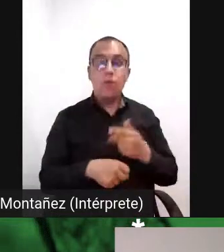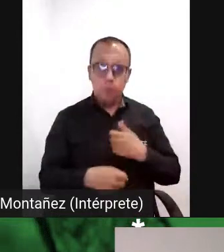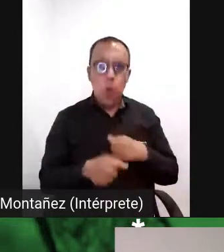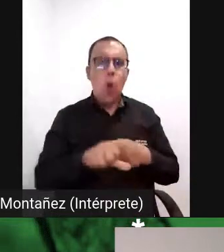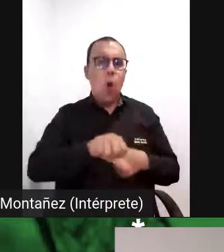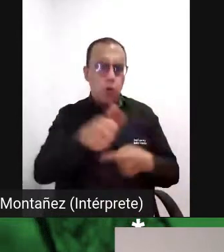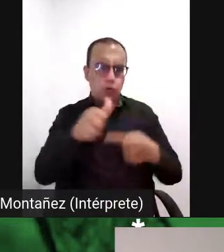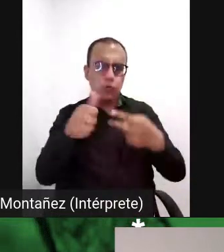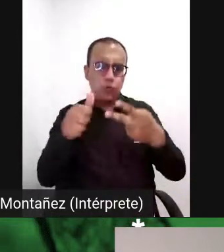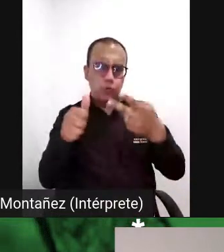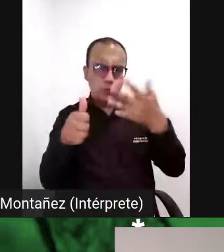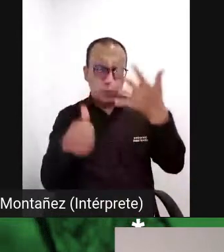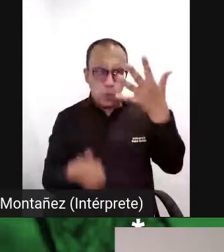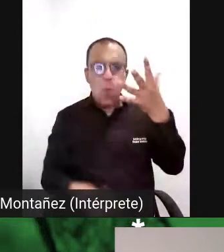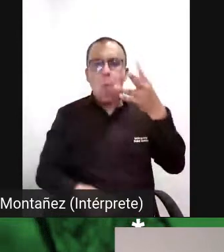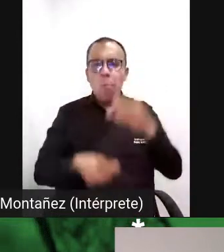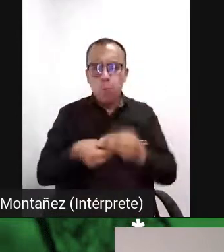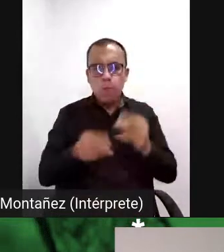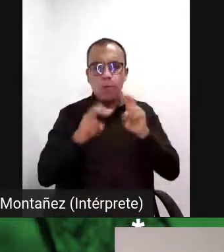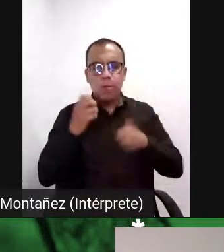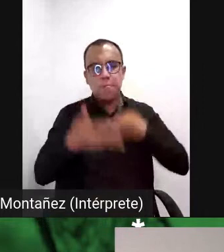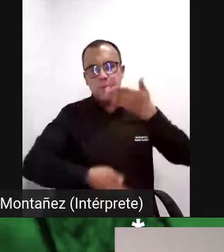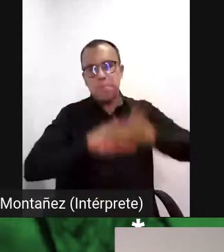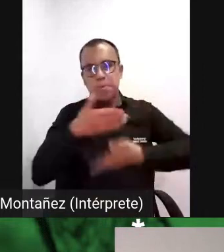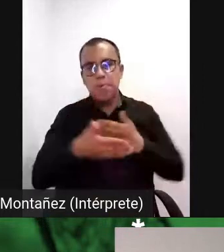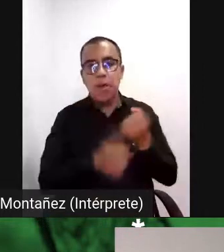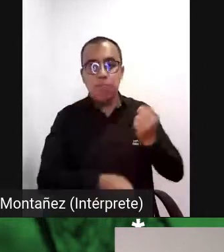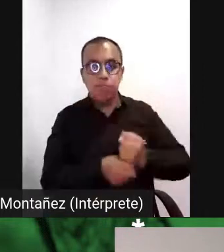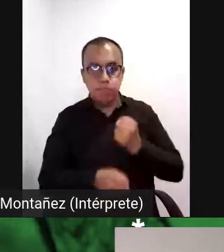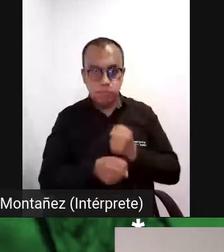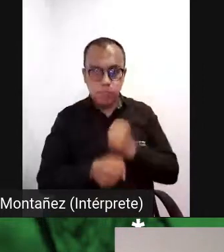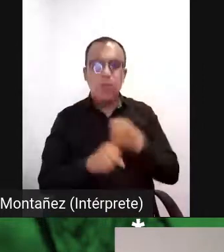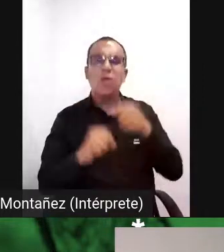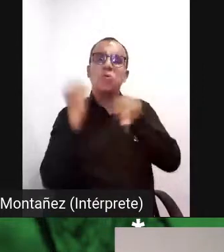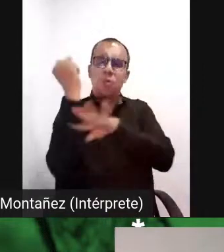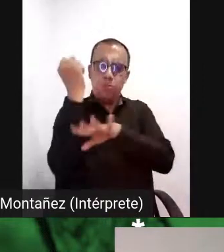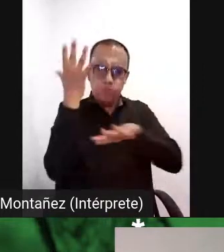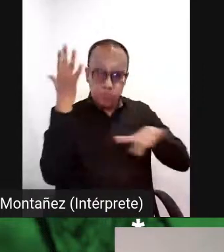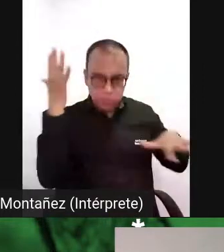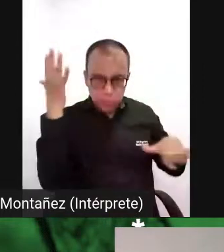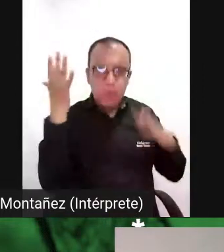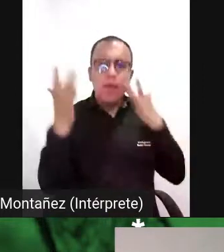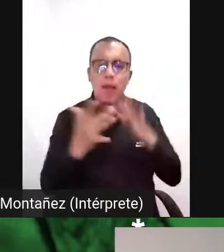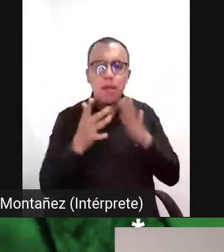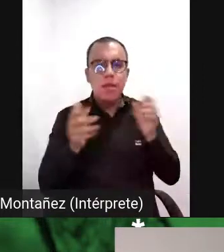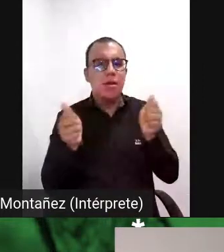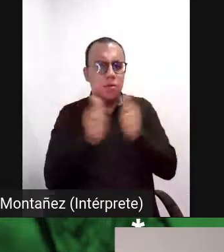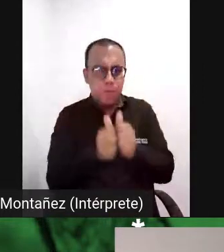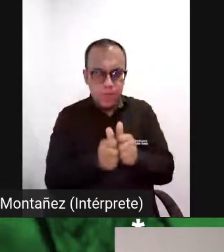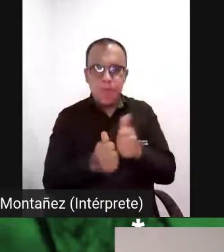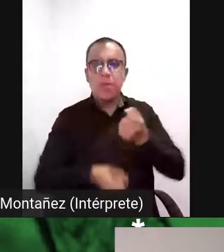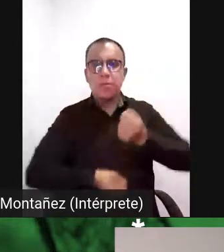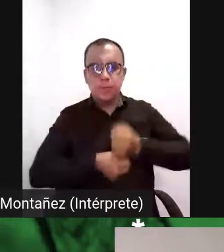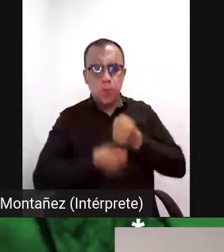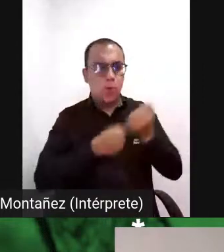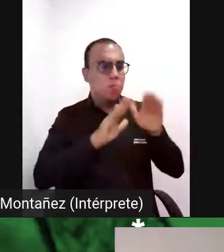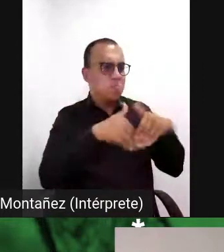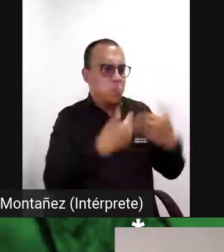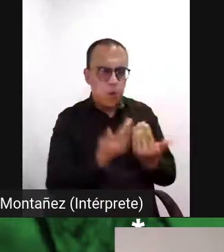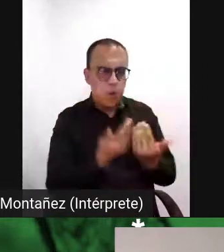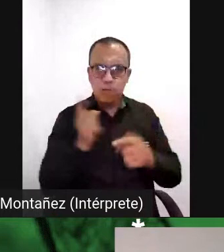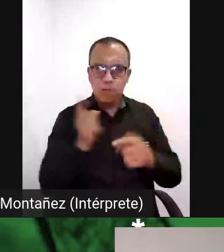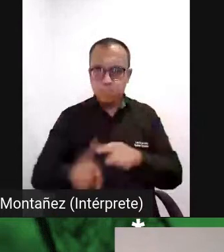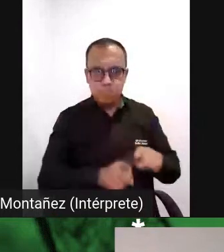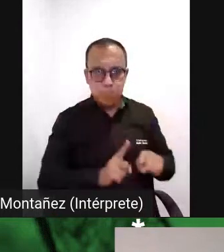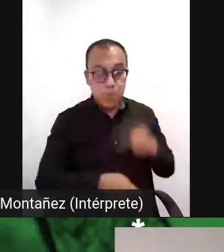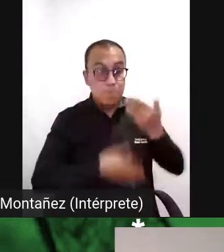componentes, muchos más, de pedagogía, de trabajo en el jardín botánico, de acompañamiento de los colegios y esto es